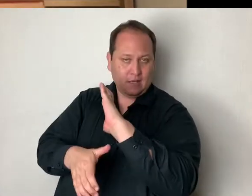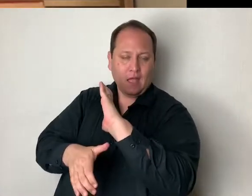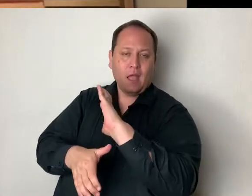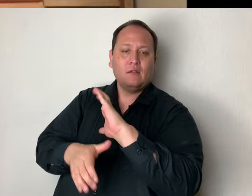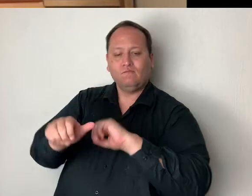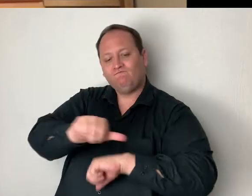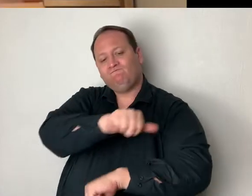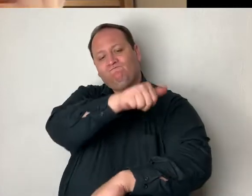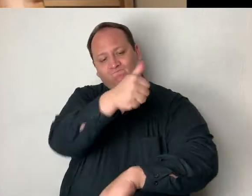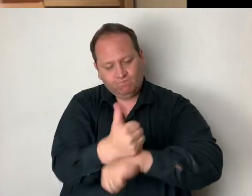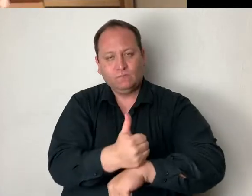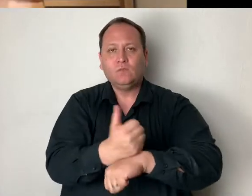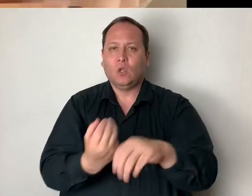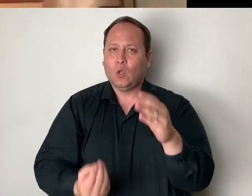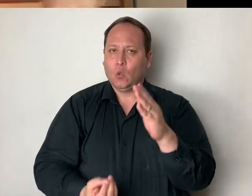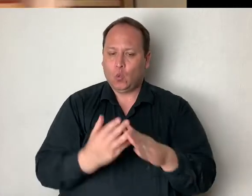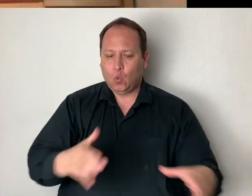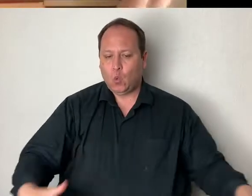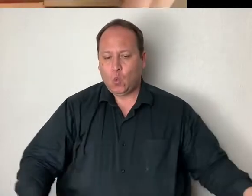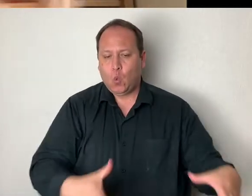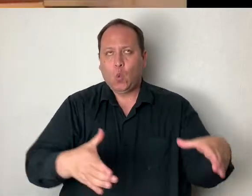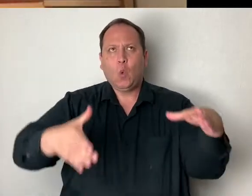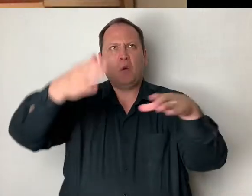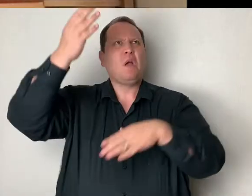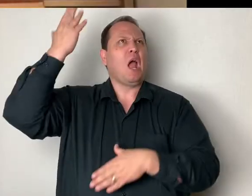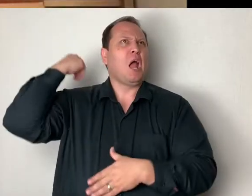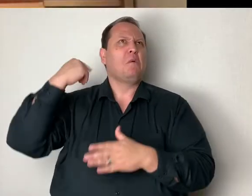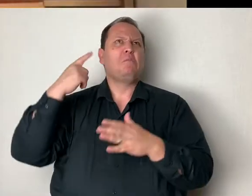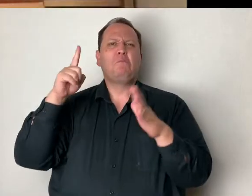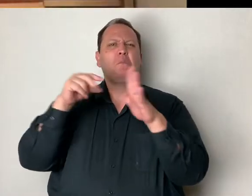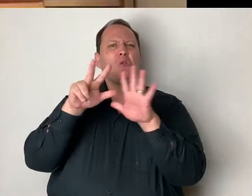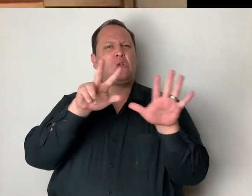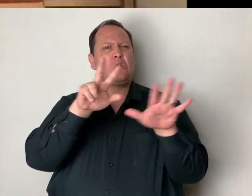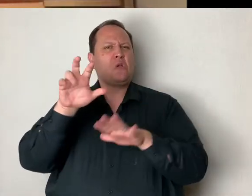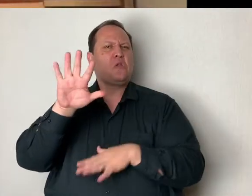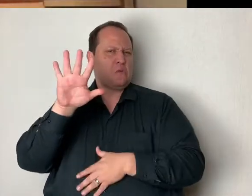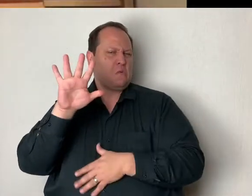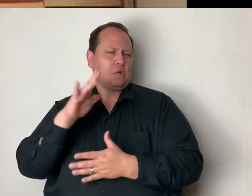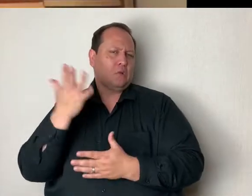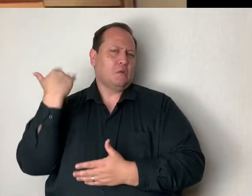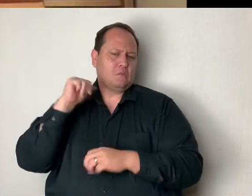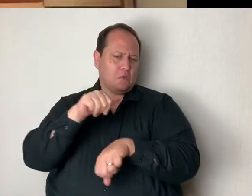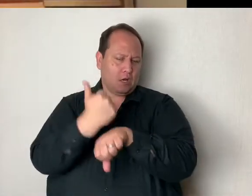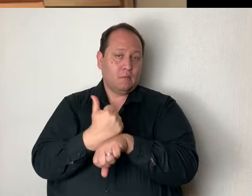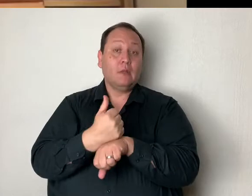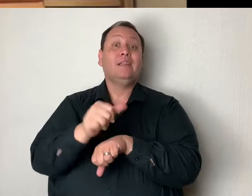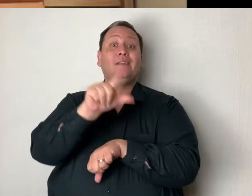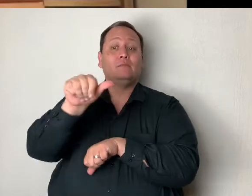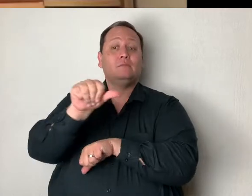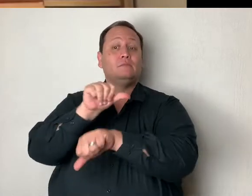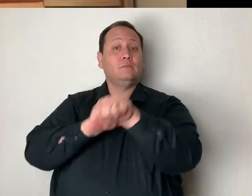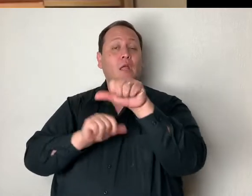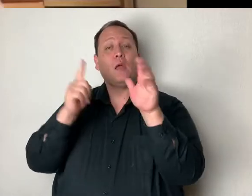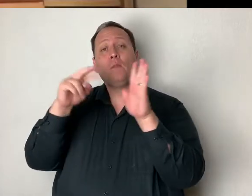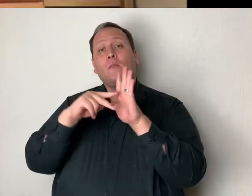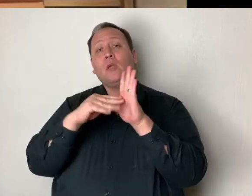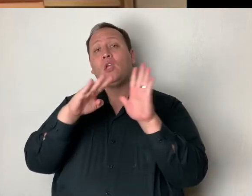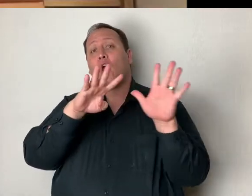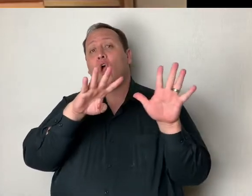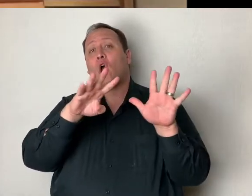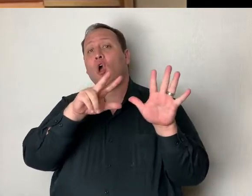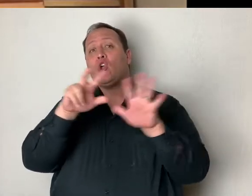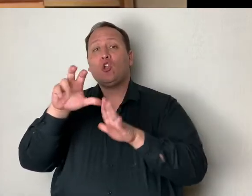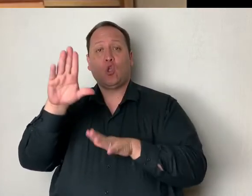ese monumento en los años 1850, lo reemplazaron en los 1890, pero ese